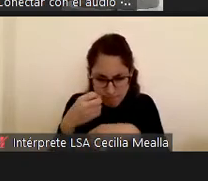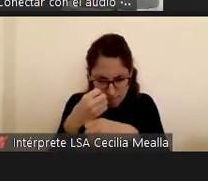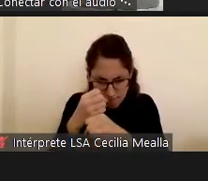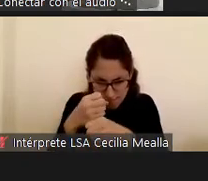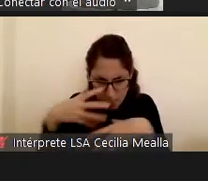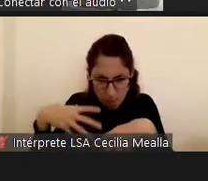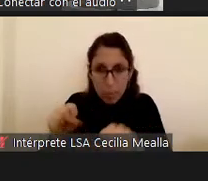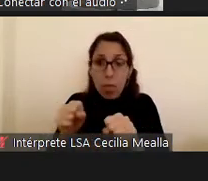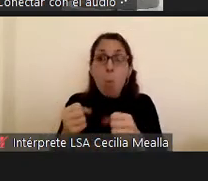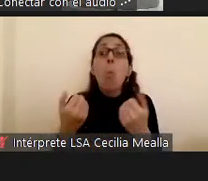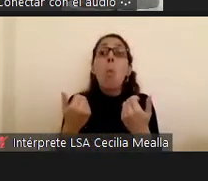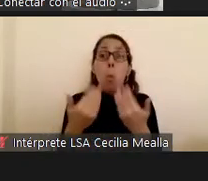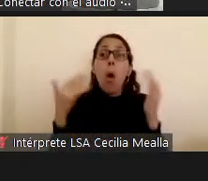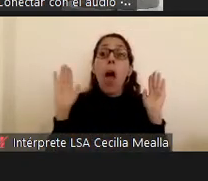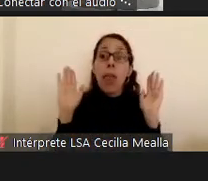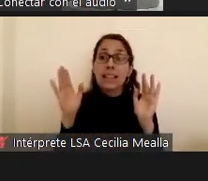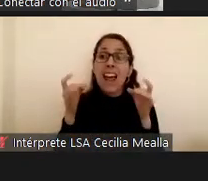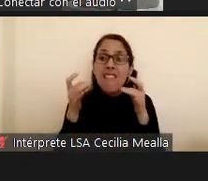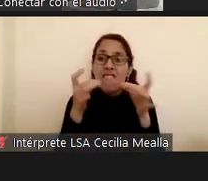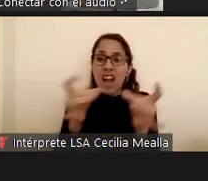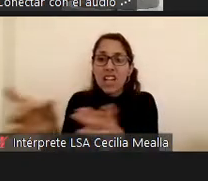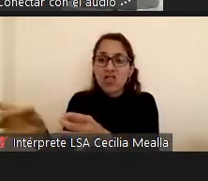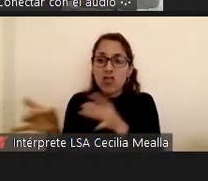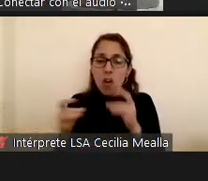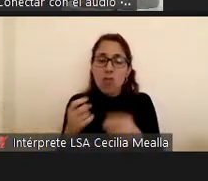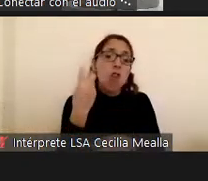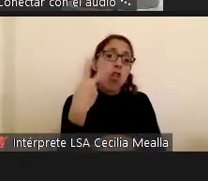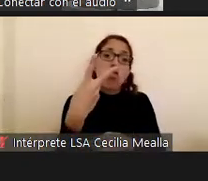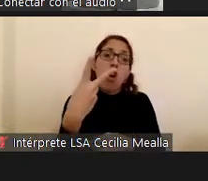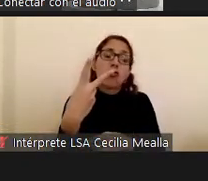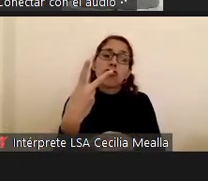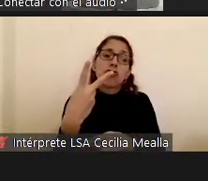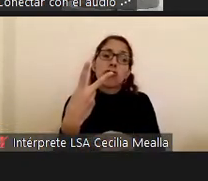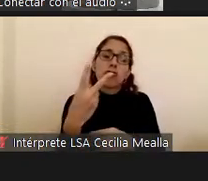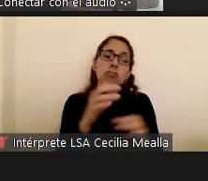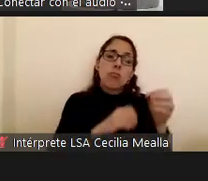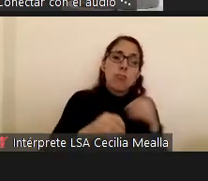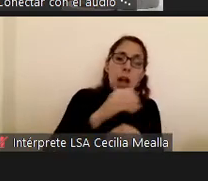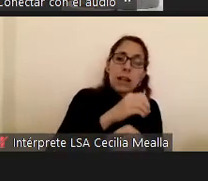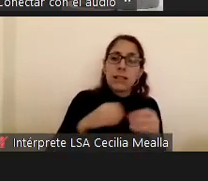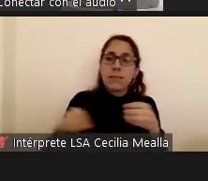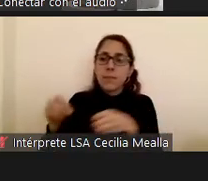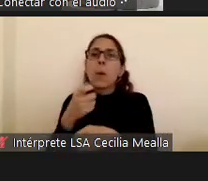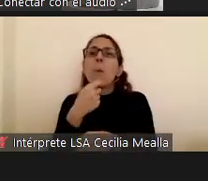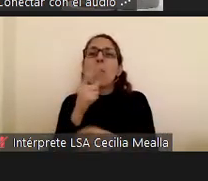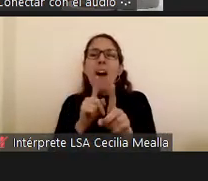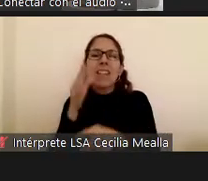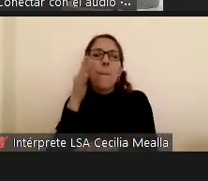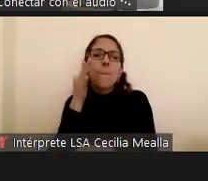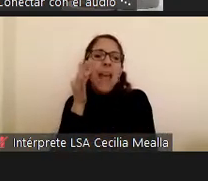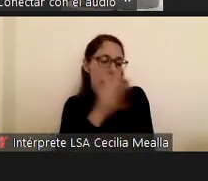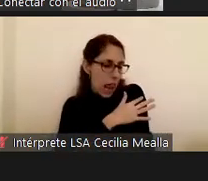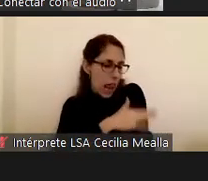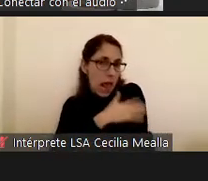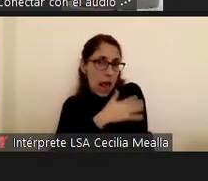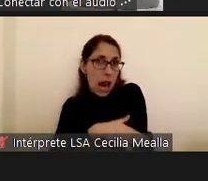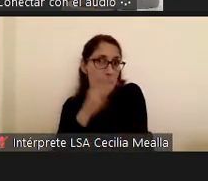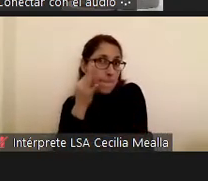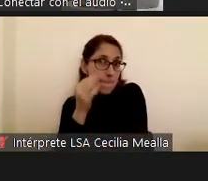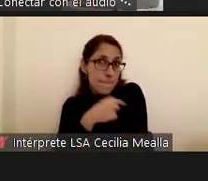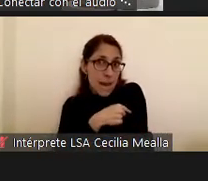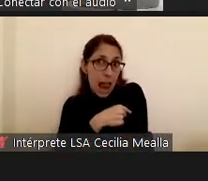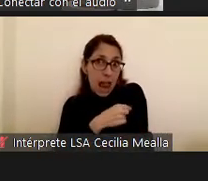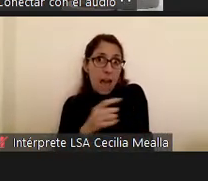tipos de bacterias, ¿sí? Por ejemplo, en una infección de piel, puede haber, entonces, o sea